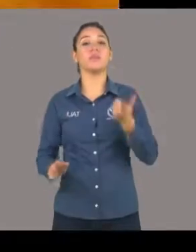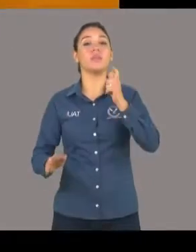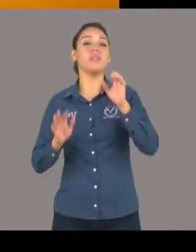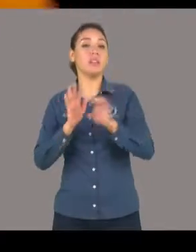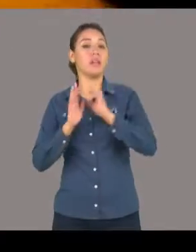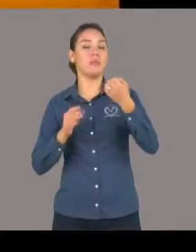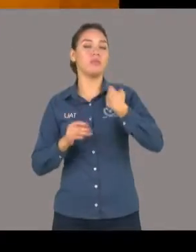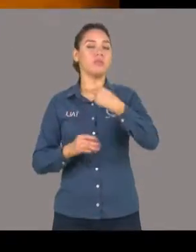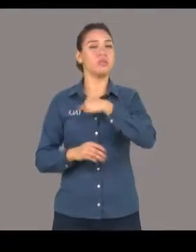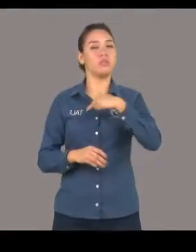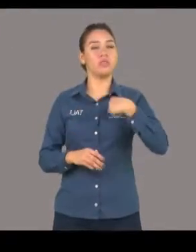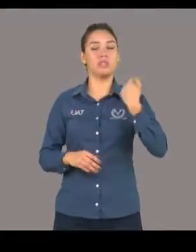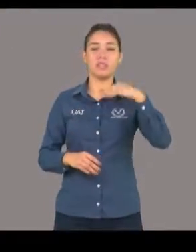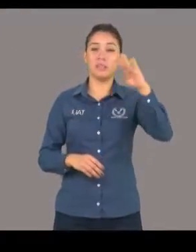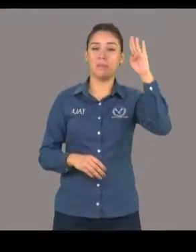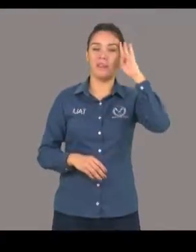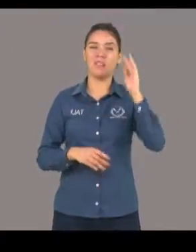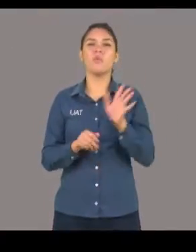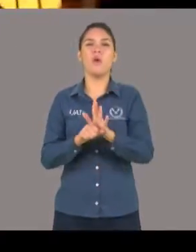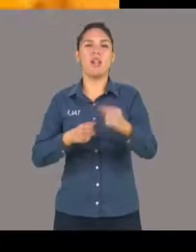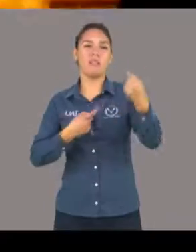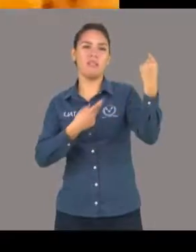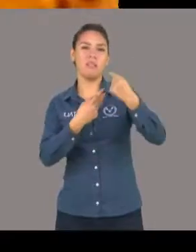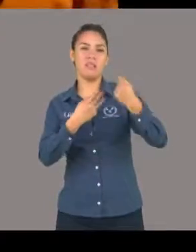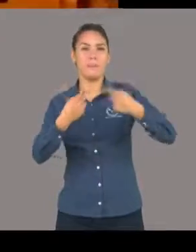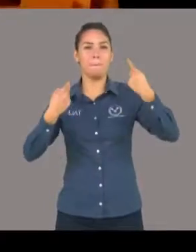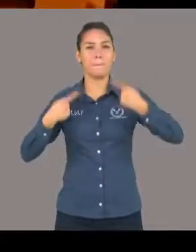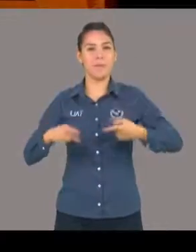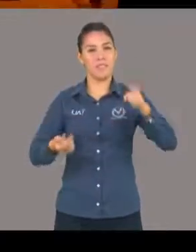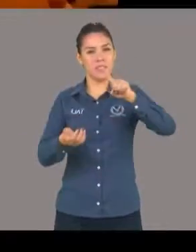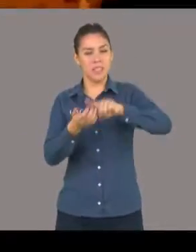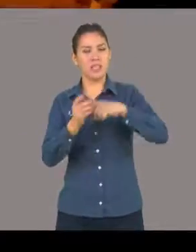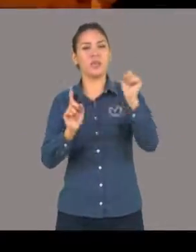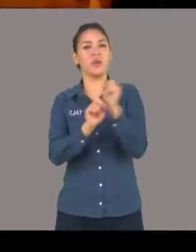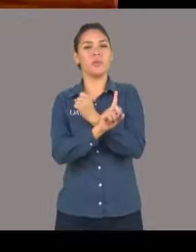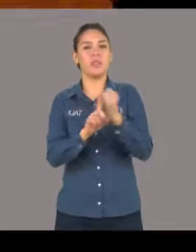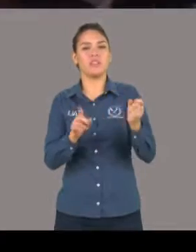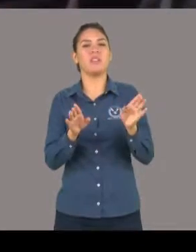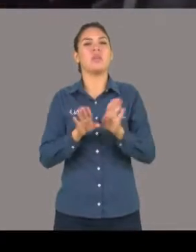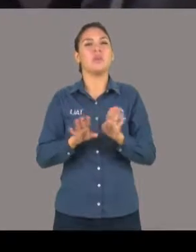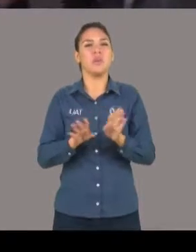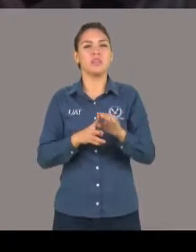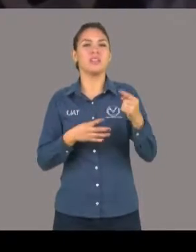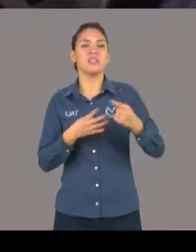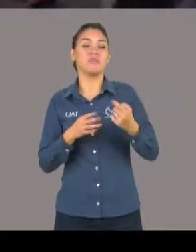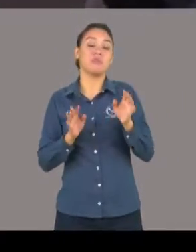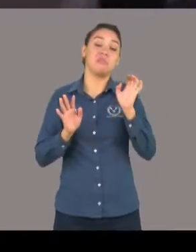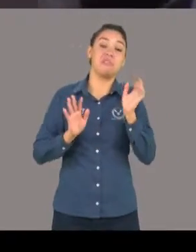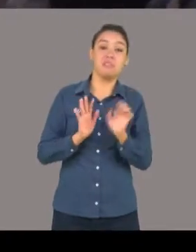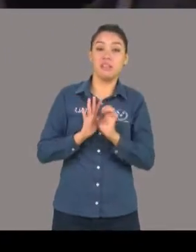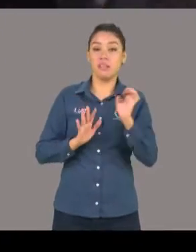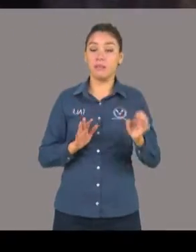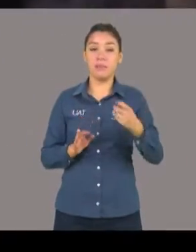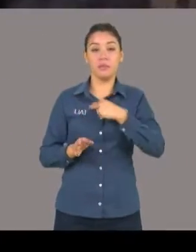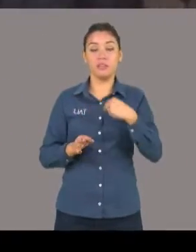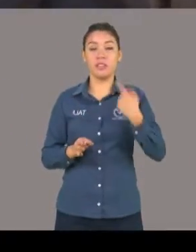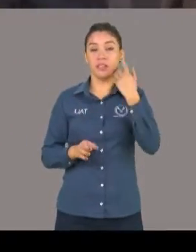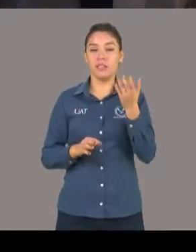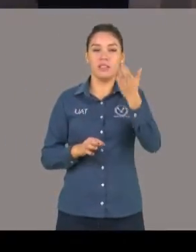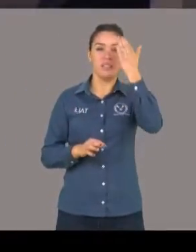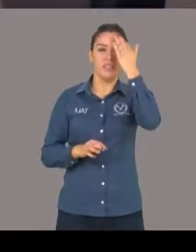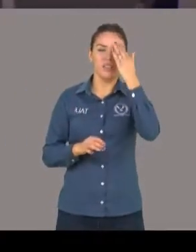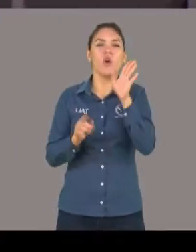Si tuviéramos que pensar en las características de una persona violenta, si quisiéramos saber